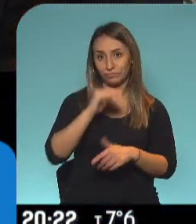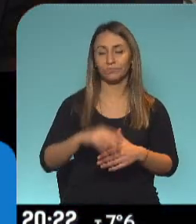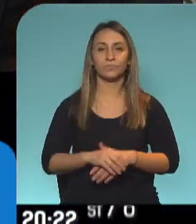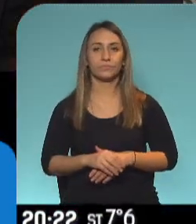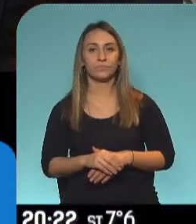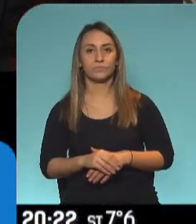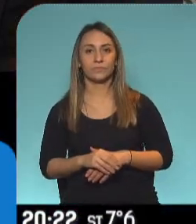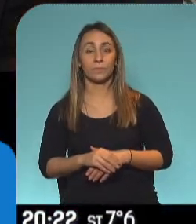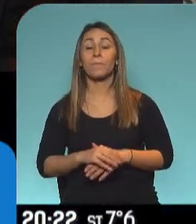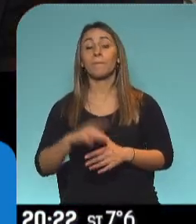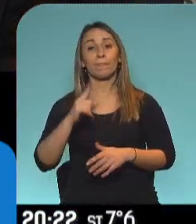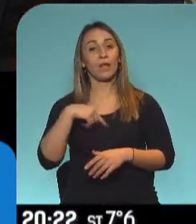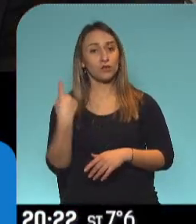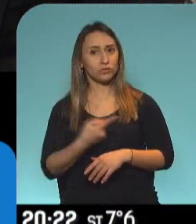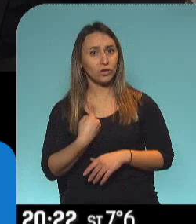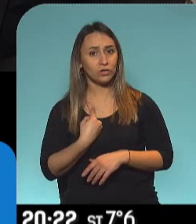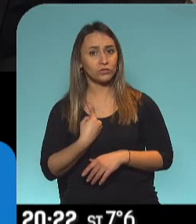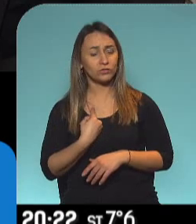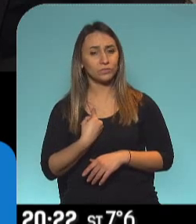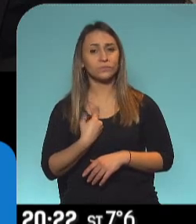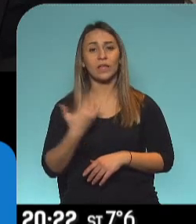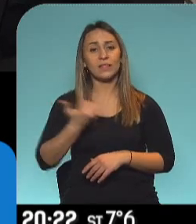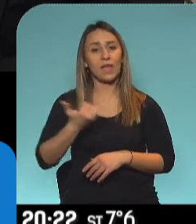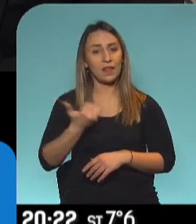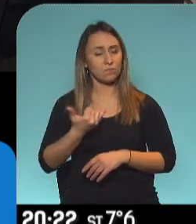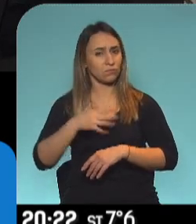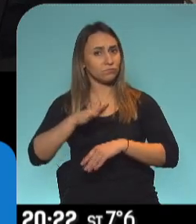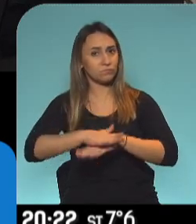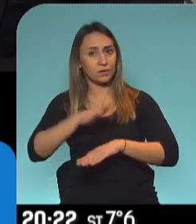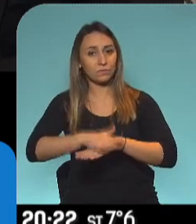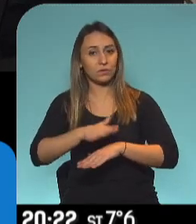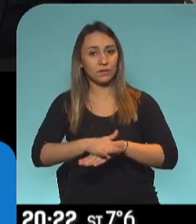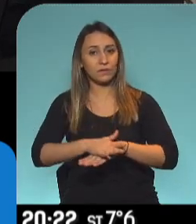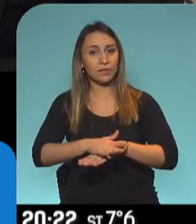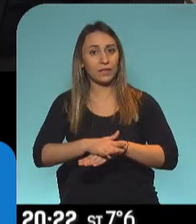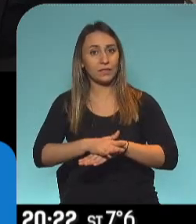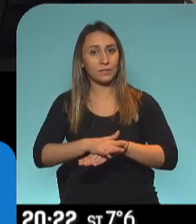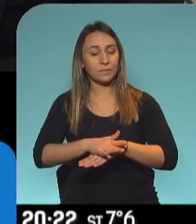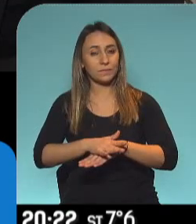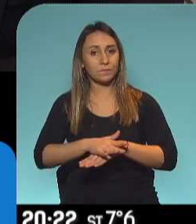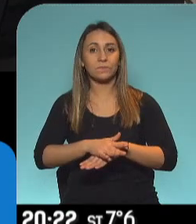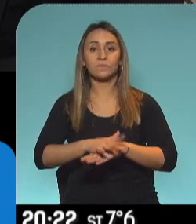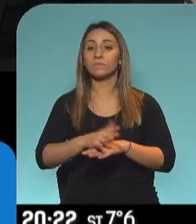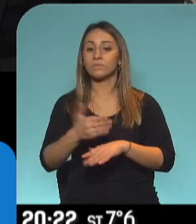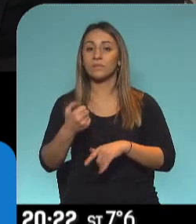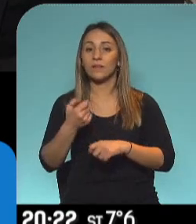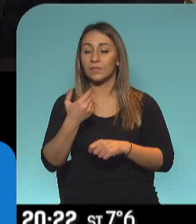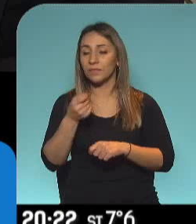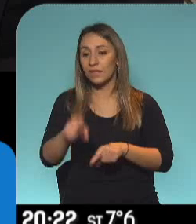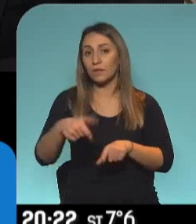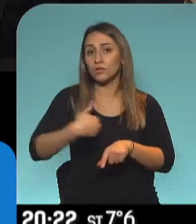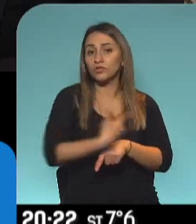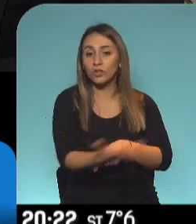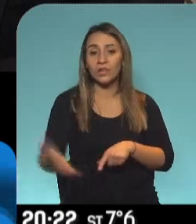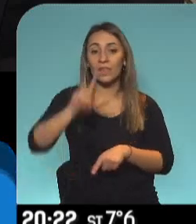ver, nosotros, Horacio, tenemos una responsabilidad que nos dio el pueblo argentino de poner a